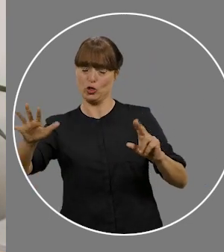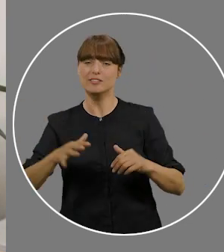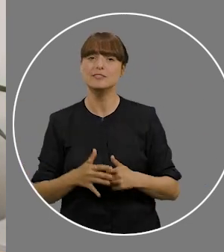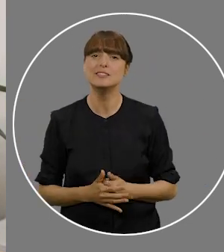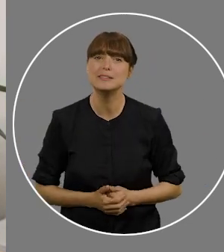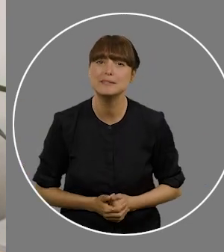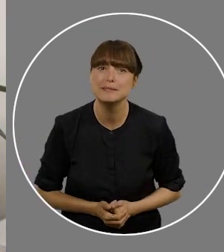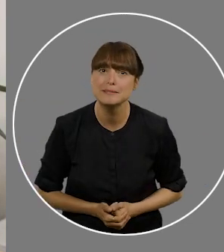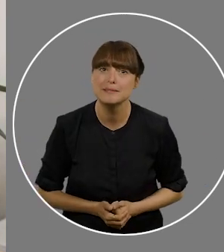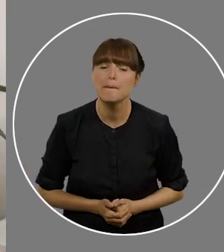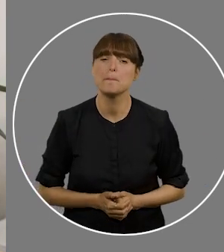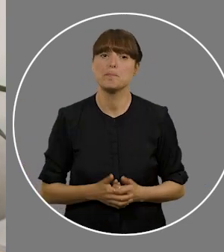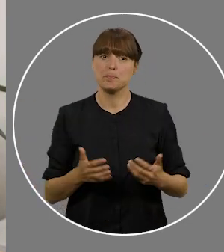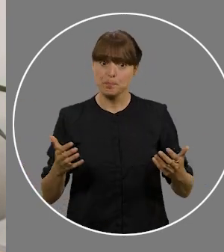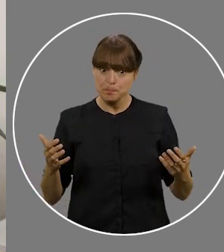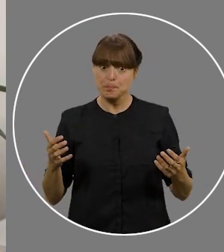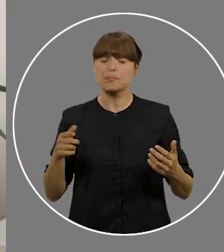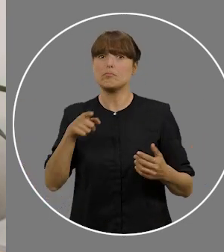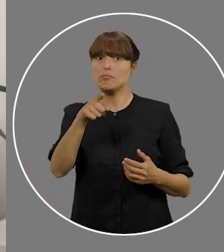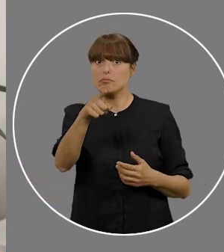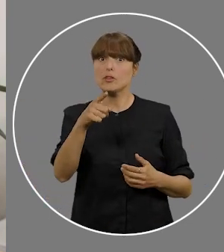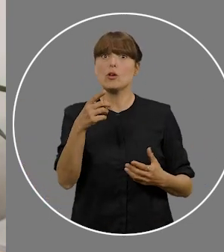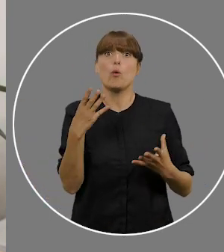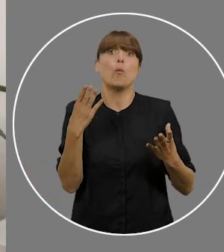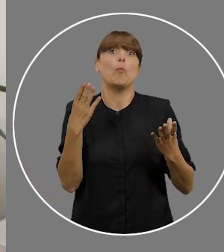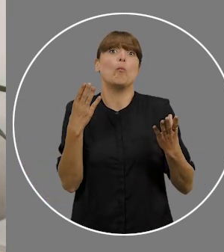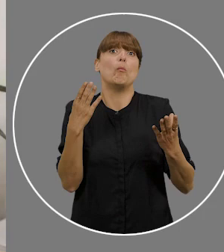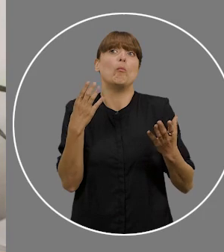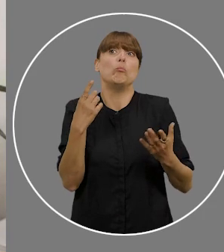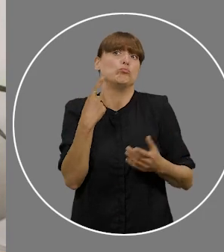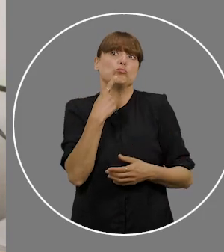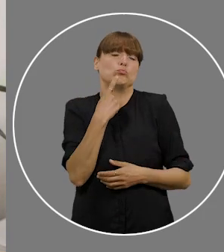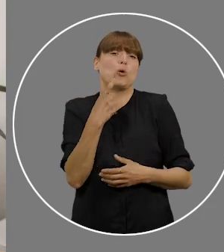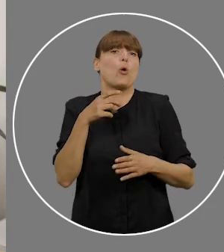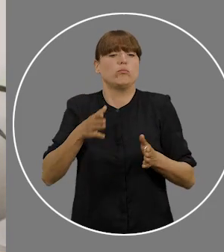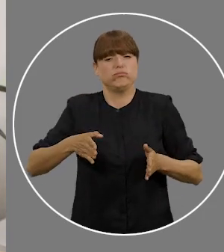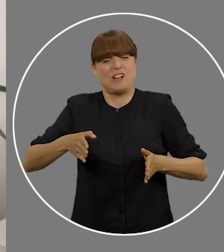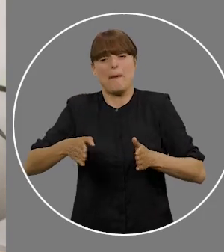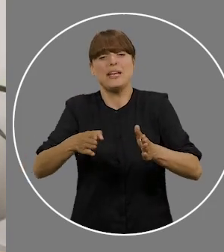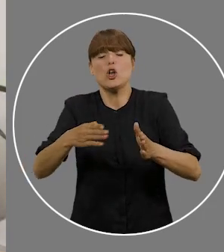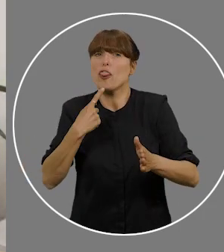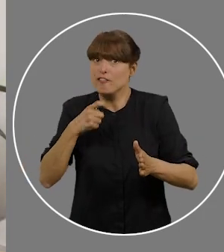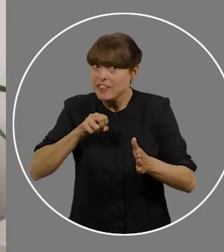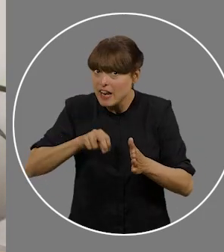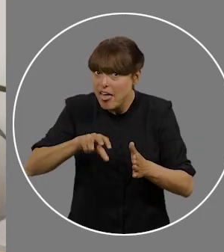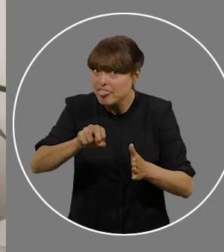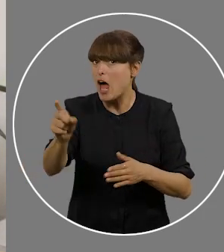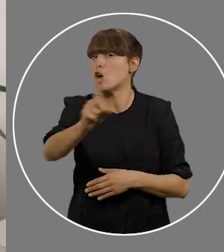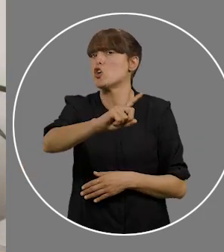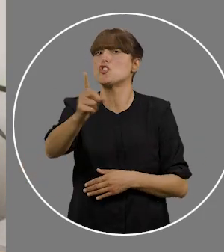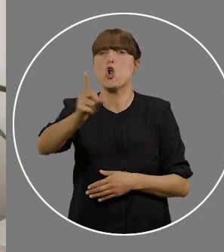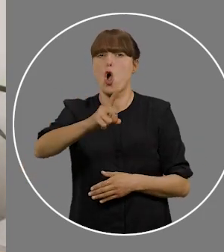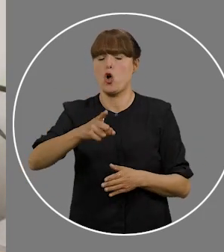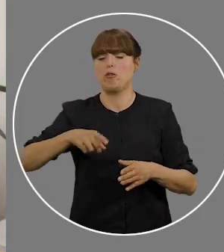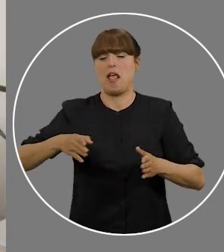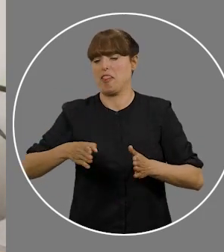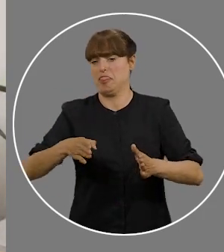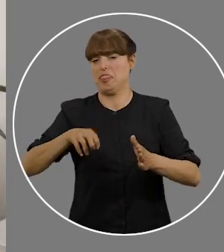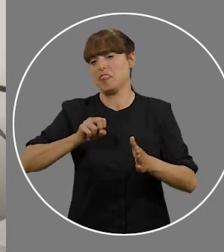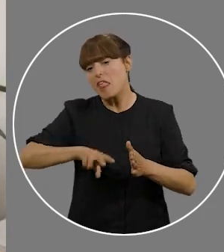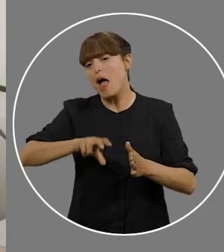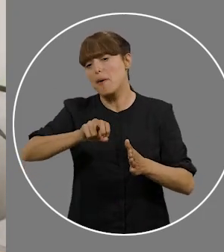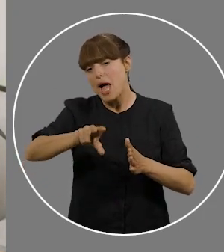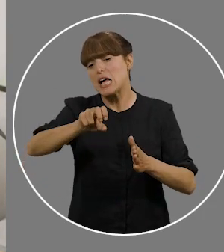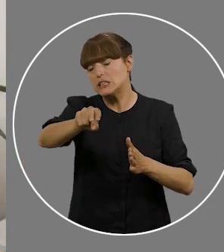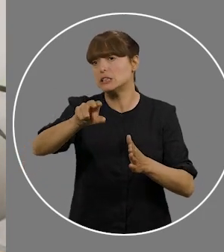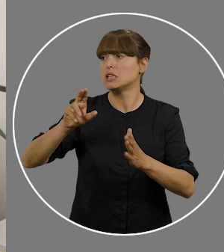otros o si tenía que llegar por otro? No, no, bueno, tampoco no costaba mucho. A lo mejor había un camino, tenías que subir un poco y encontrabas otra fila y